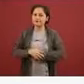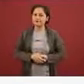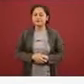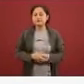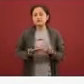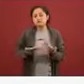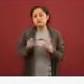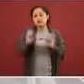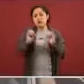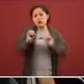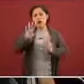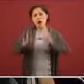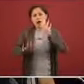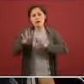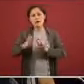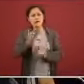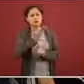necesitar